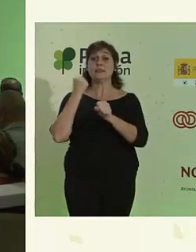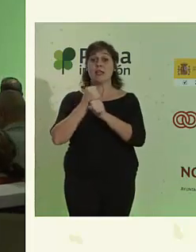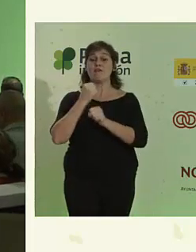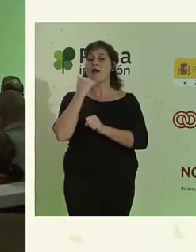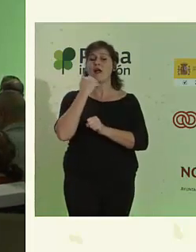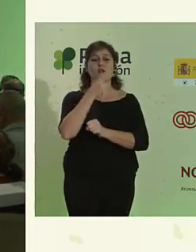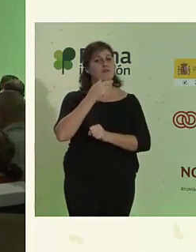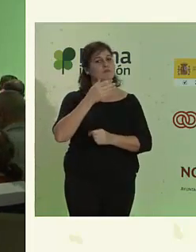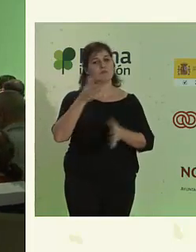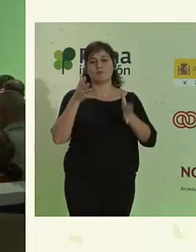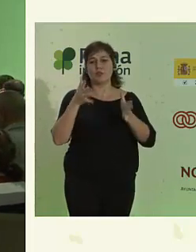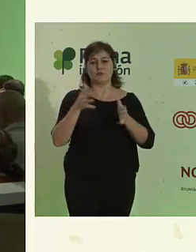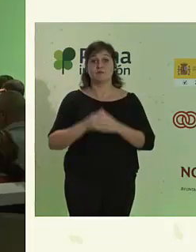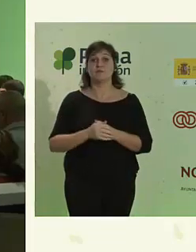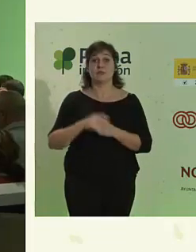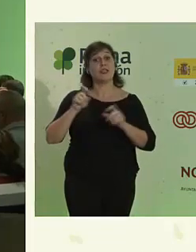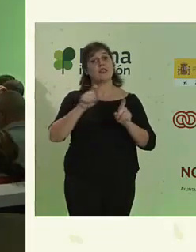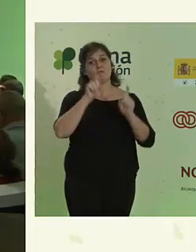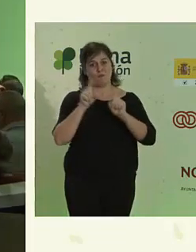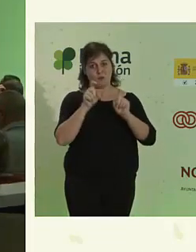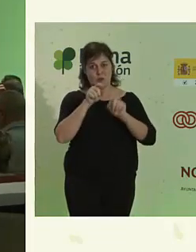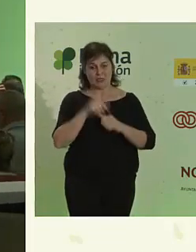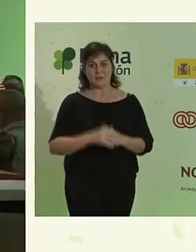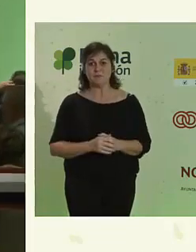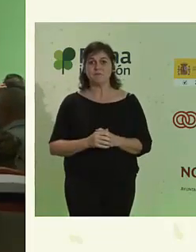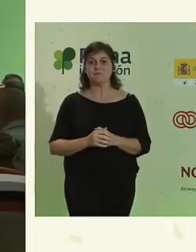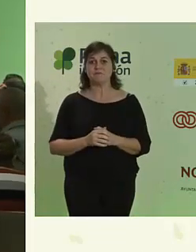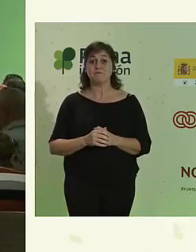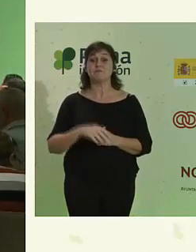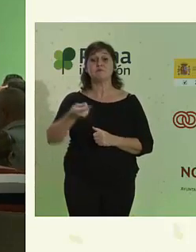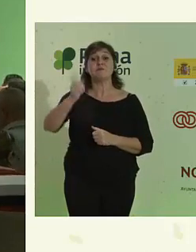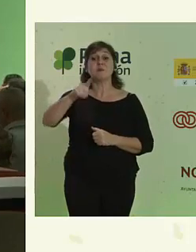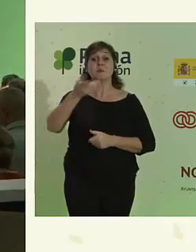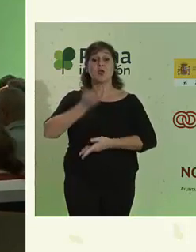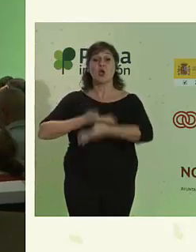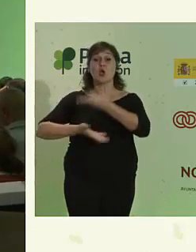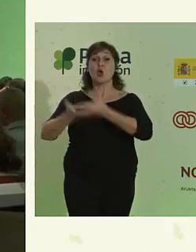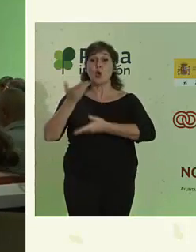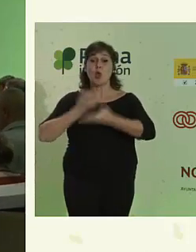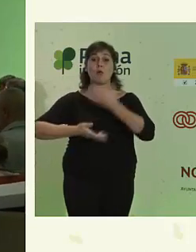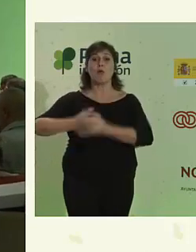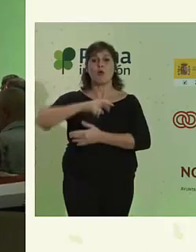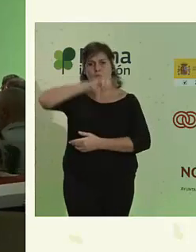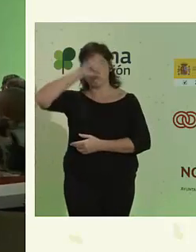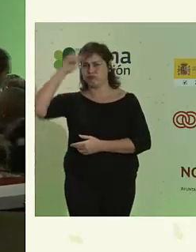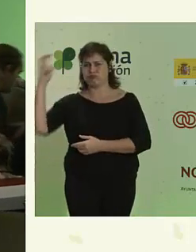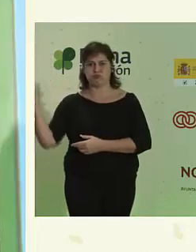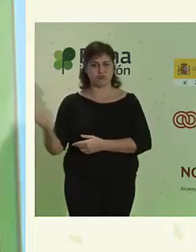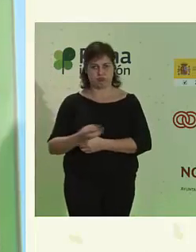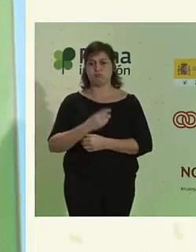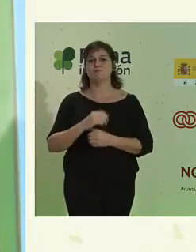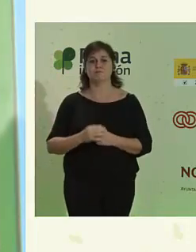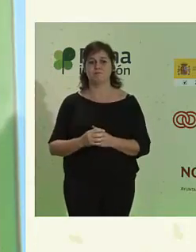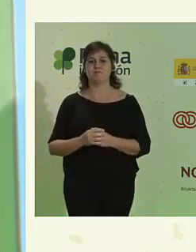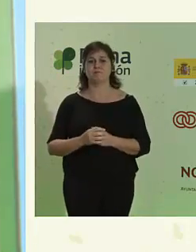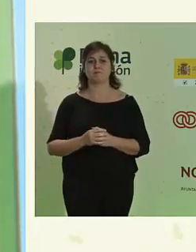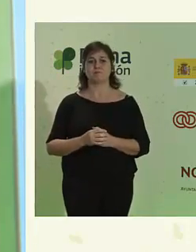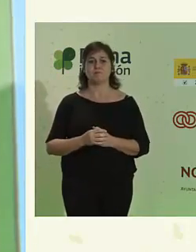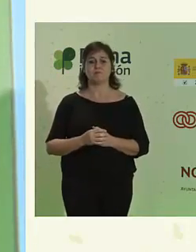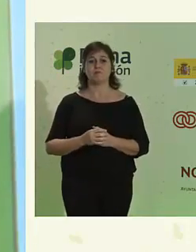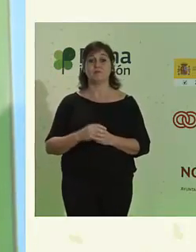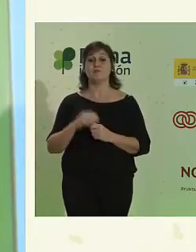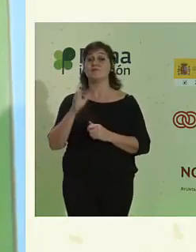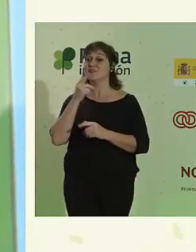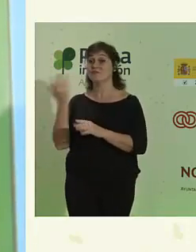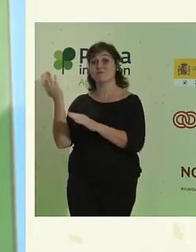gusta mucho, la informática, y colabora en muchas otras cosas también. Os